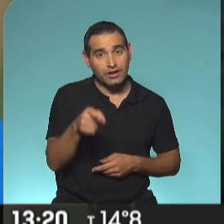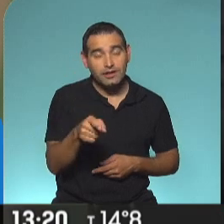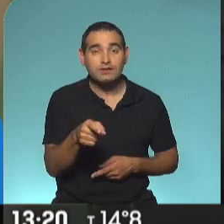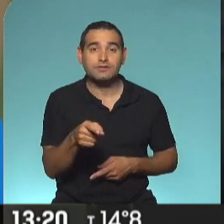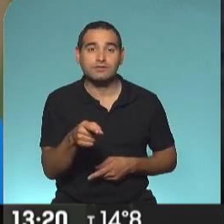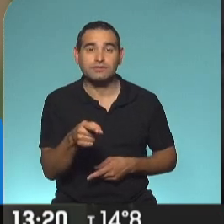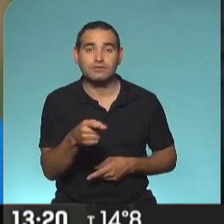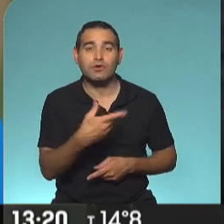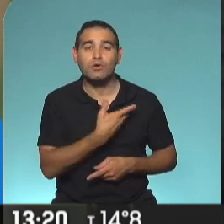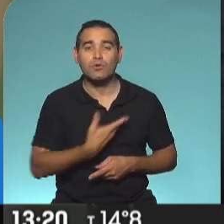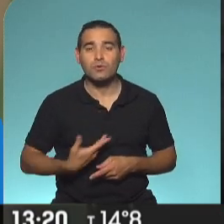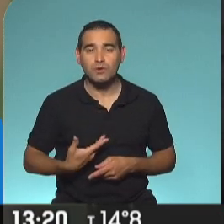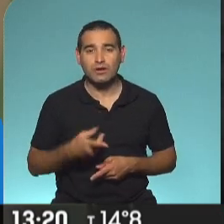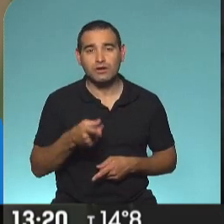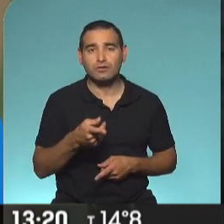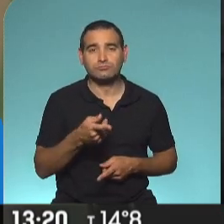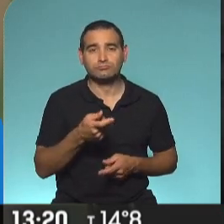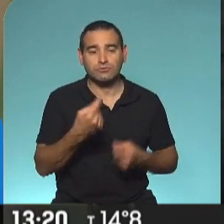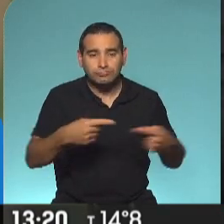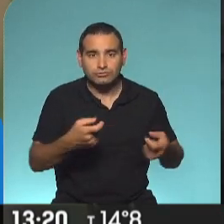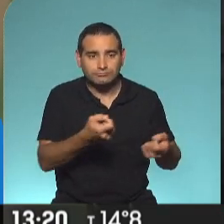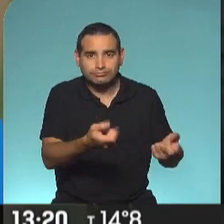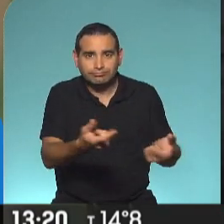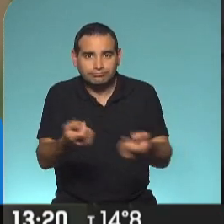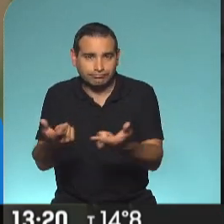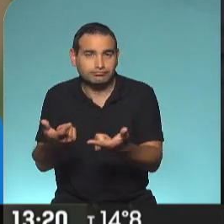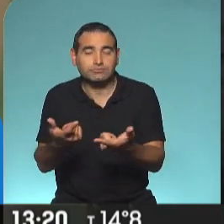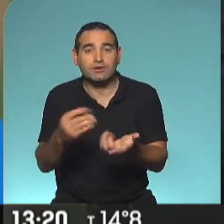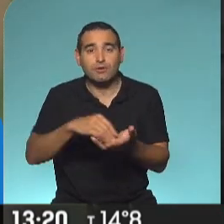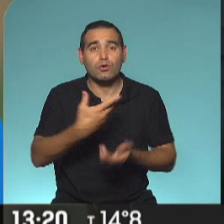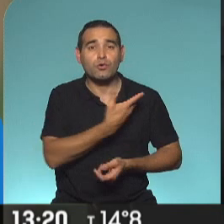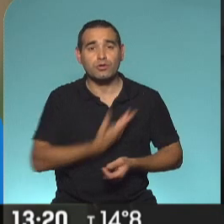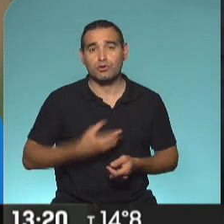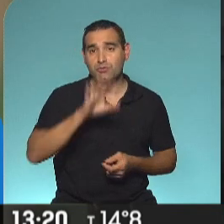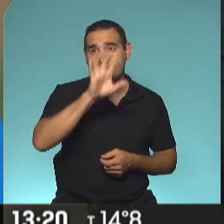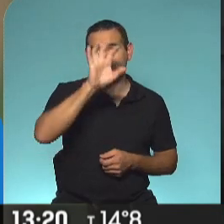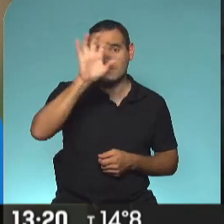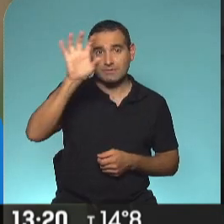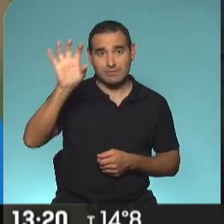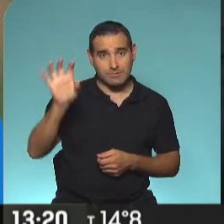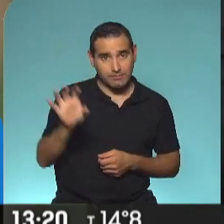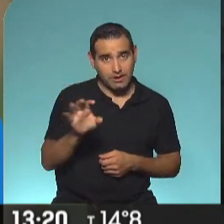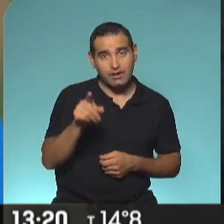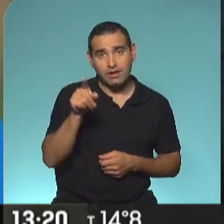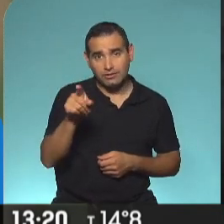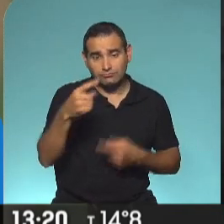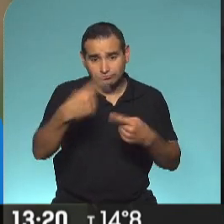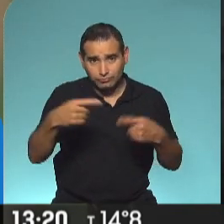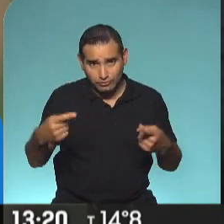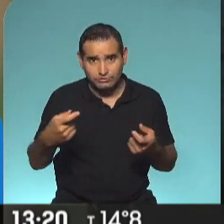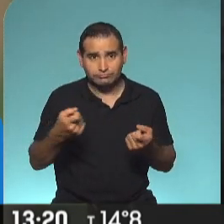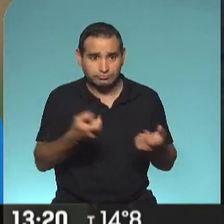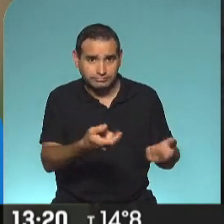distribuye con cierta discrecionalidad, gobiernos provinciales que toman y distribuyen con